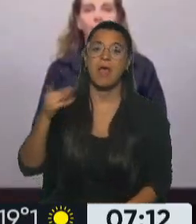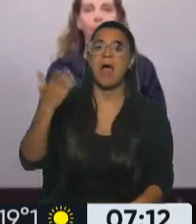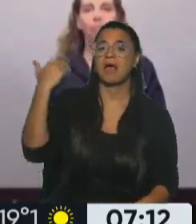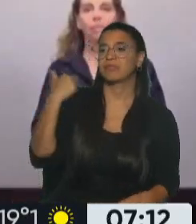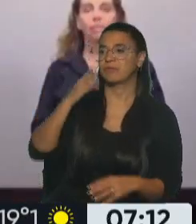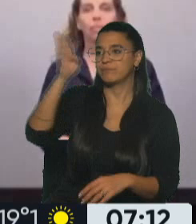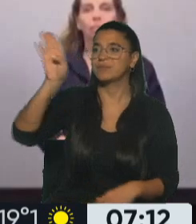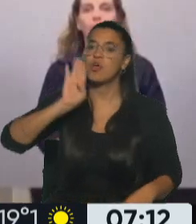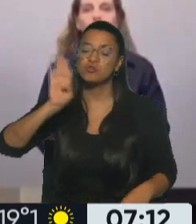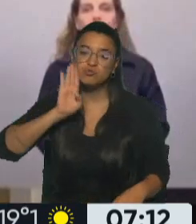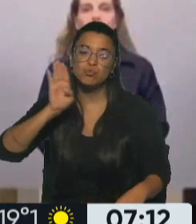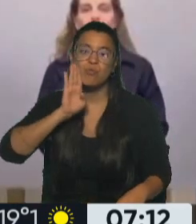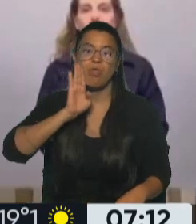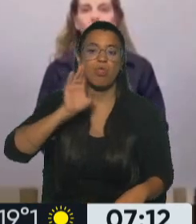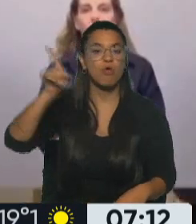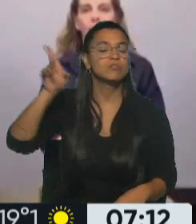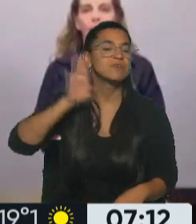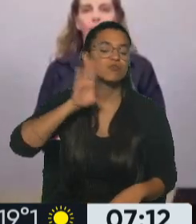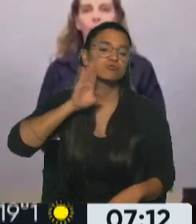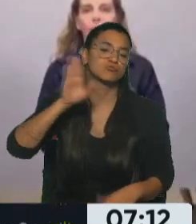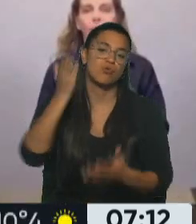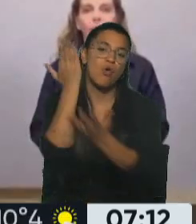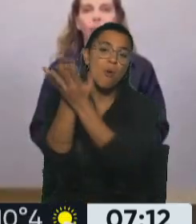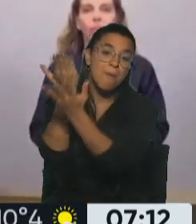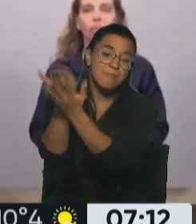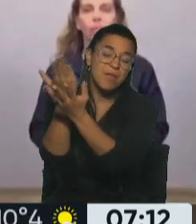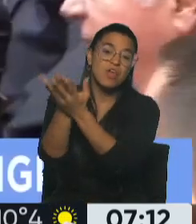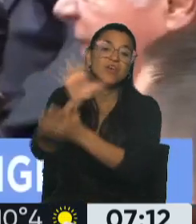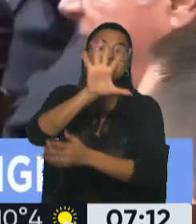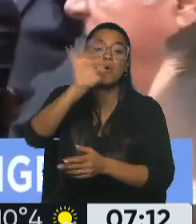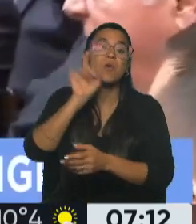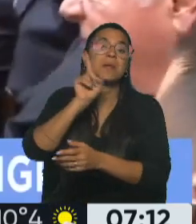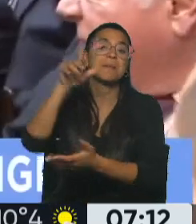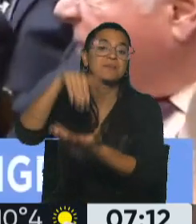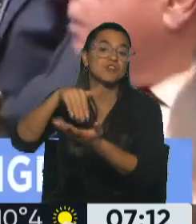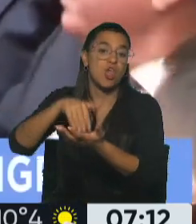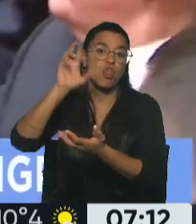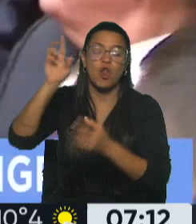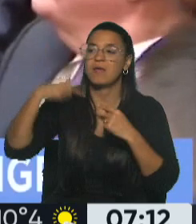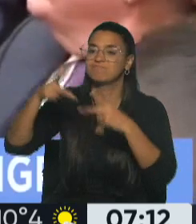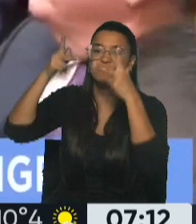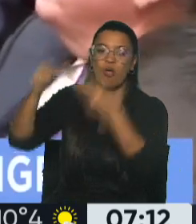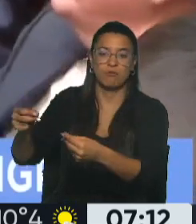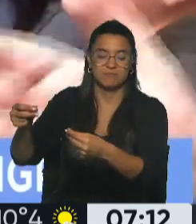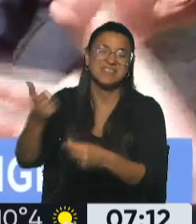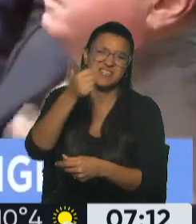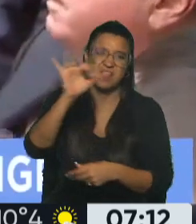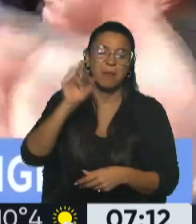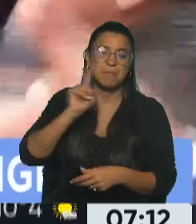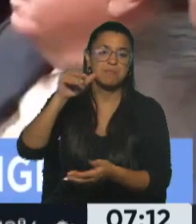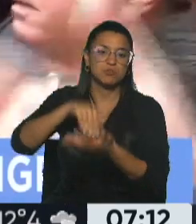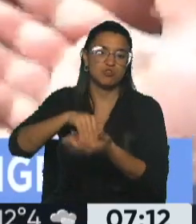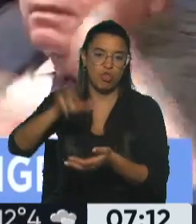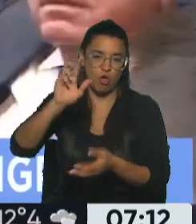Unidos y había sido rechazado el pedido de 50,000 millones dó Bueno un poco más 60,000 millones de